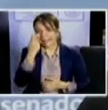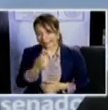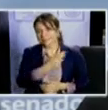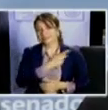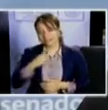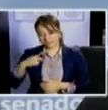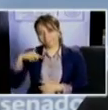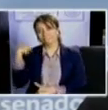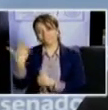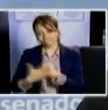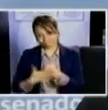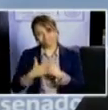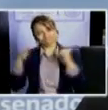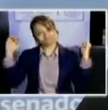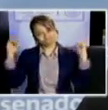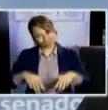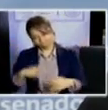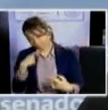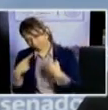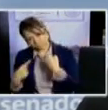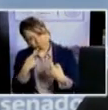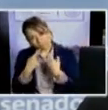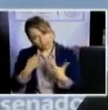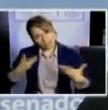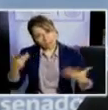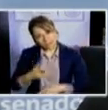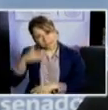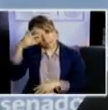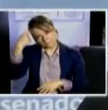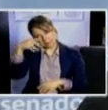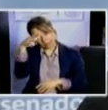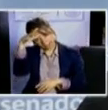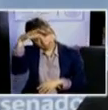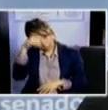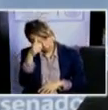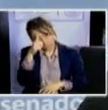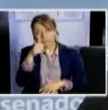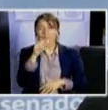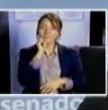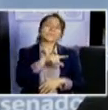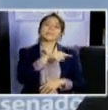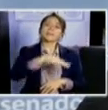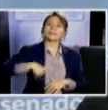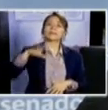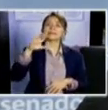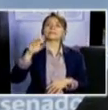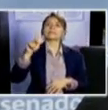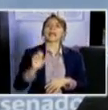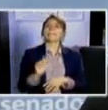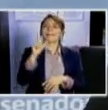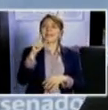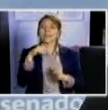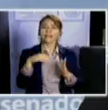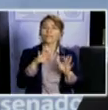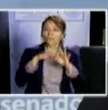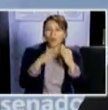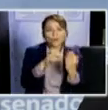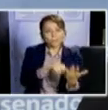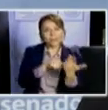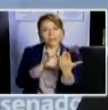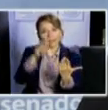de un proceso, para realmente modificar lo que dijo el experto del CEPAL, el modelo de desarrollo económico. Es la primera vez